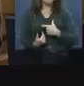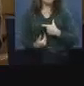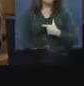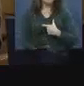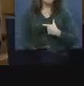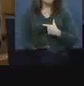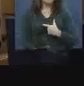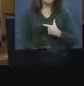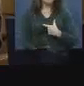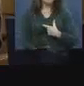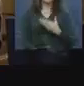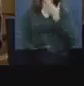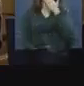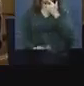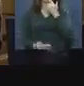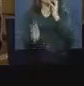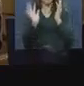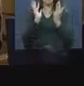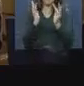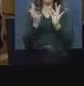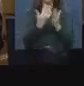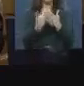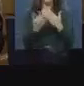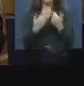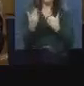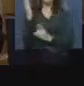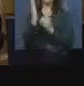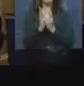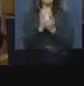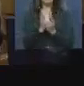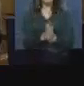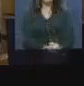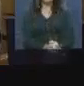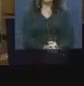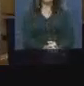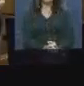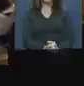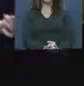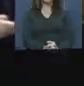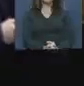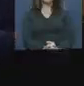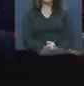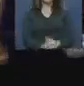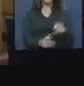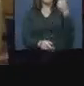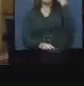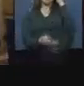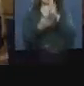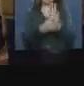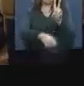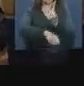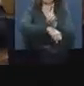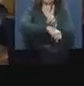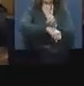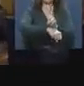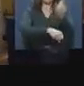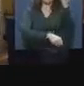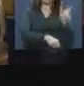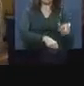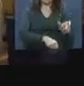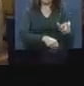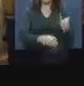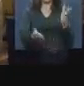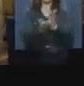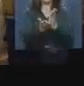Y con ello digo, mejoramos el entorno donde actuamos. Piense usted, señor presidente, en el profesor de un colegio para niños vulnerables, o en